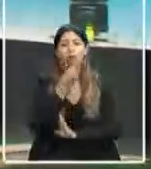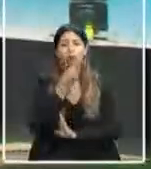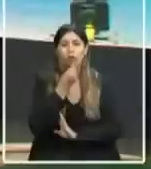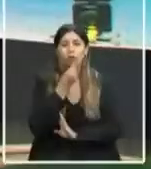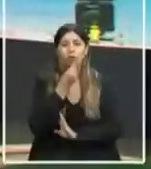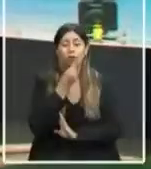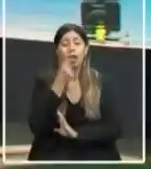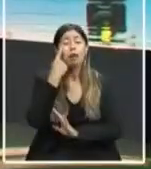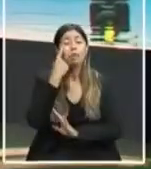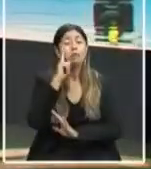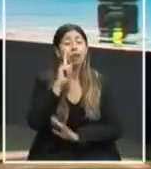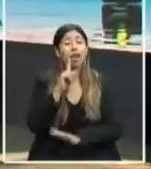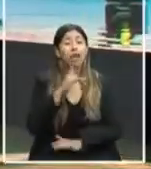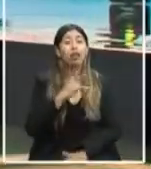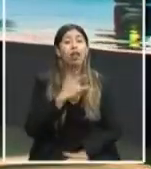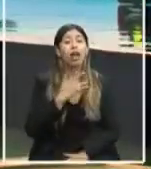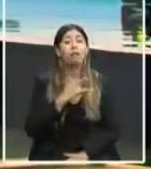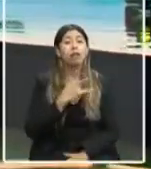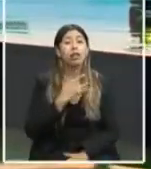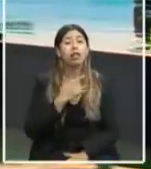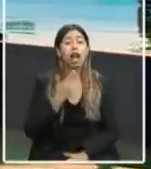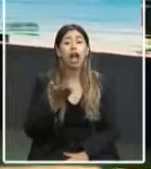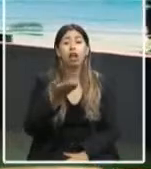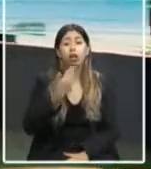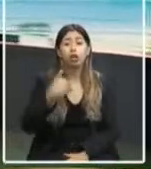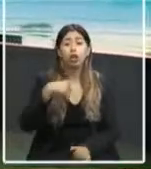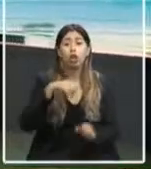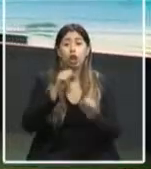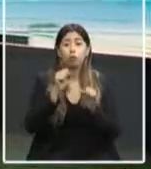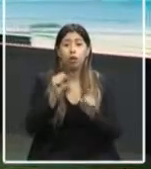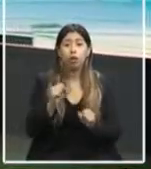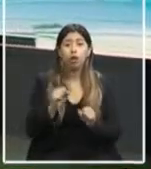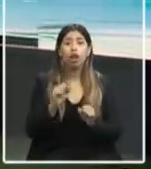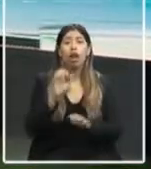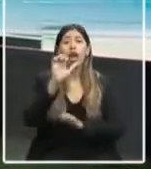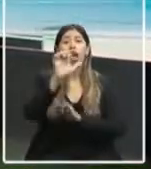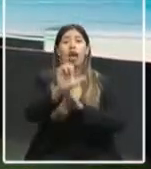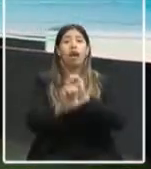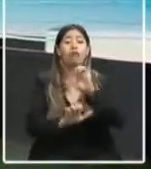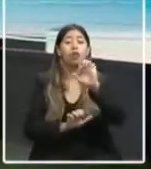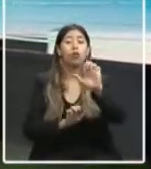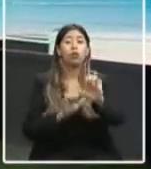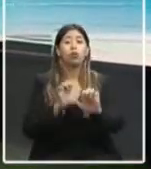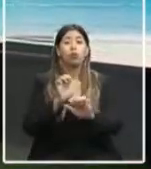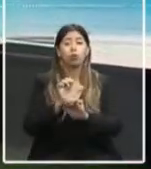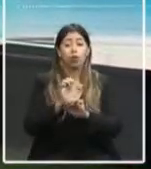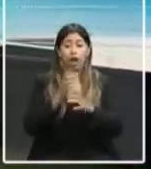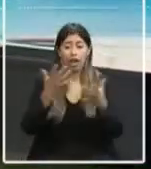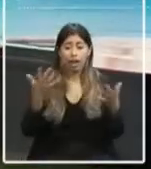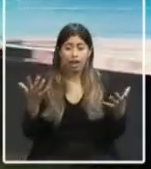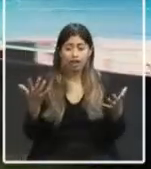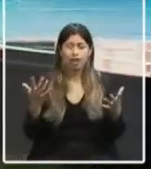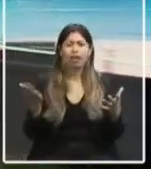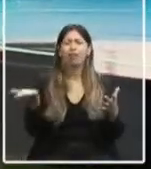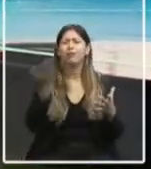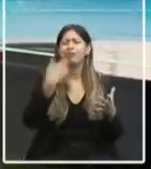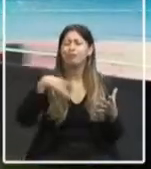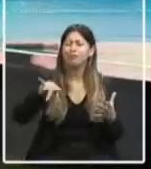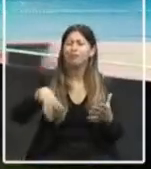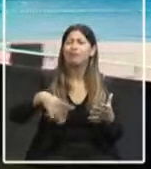embargo, lamentablemente, en la medida que nosotros hemos ido evolucionando como especie, hemos